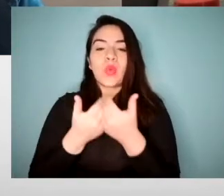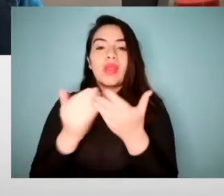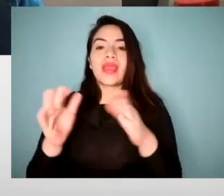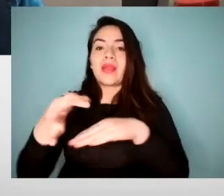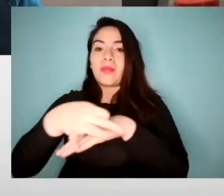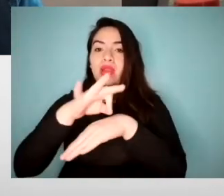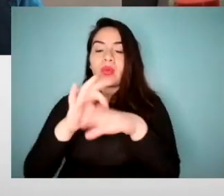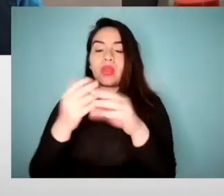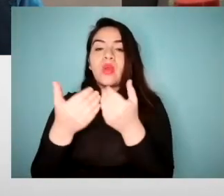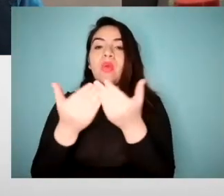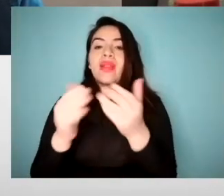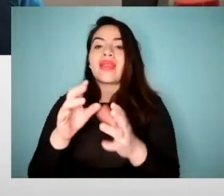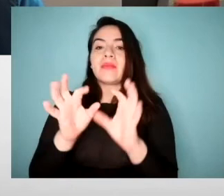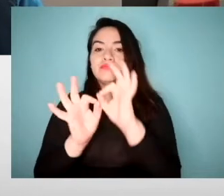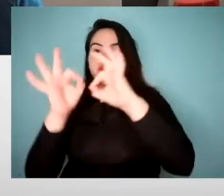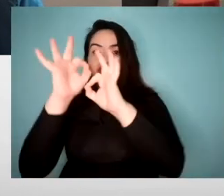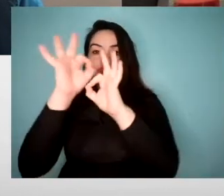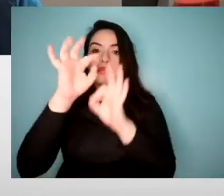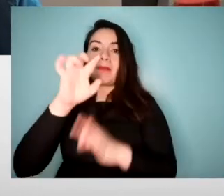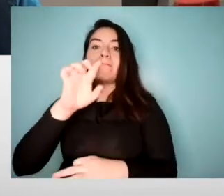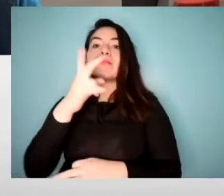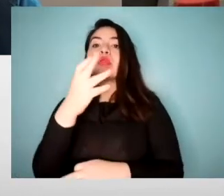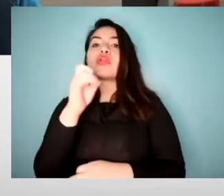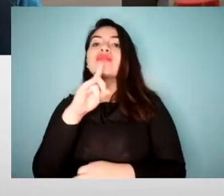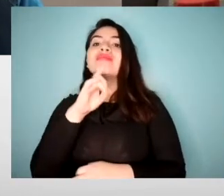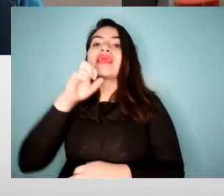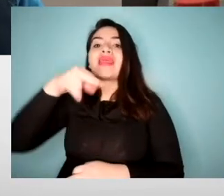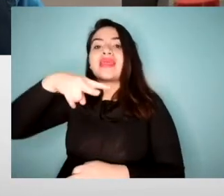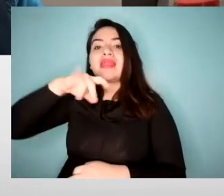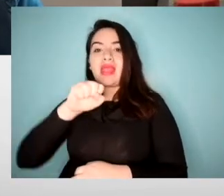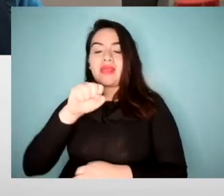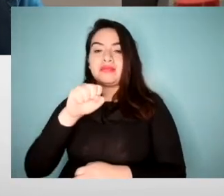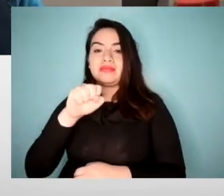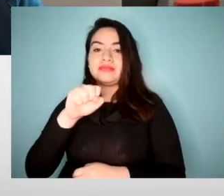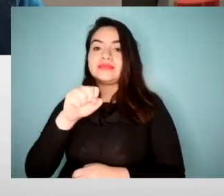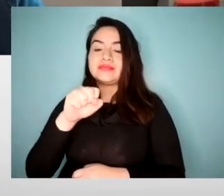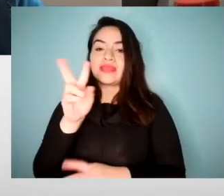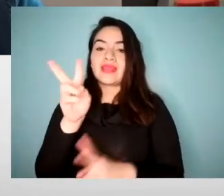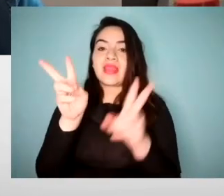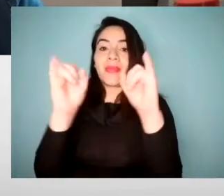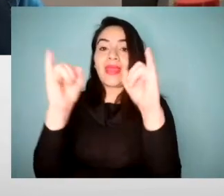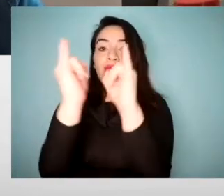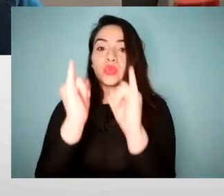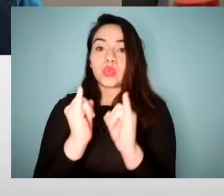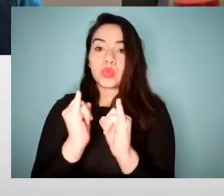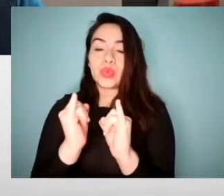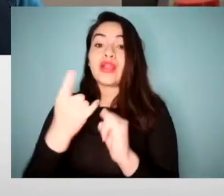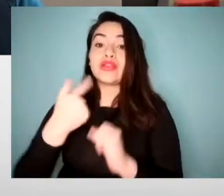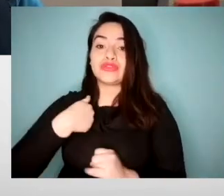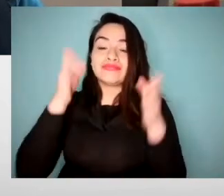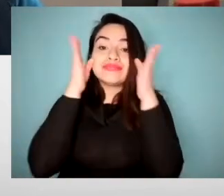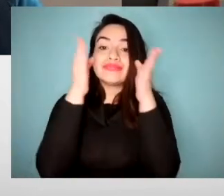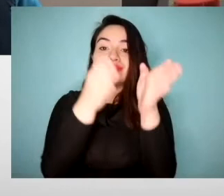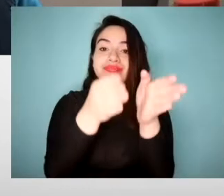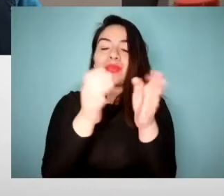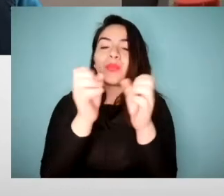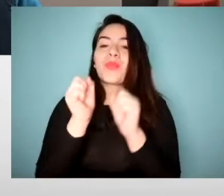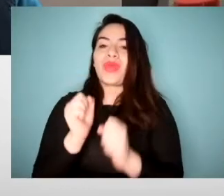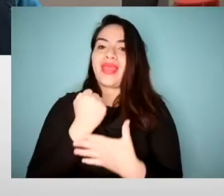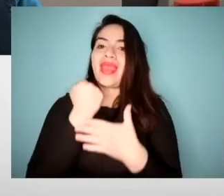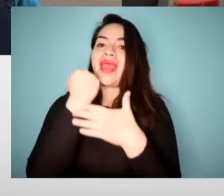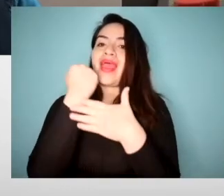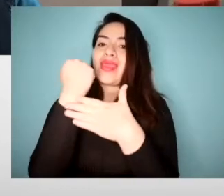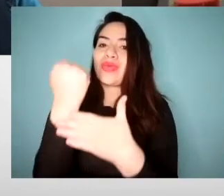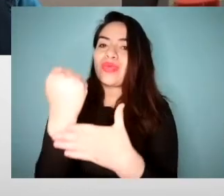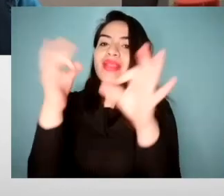proteína. Y en esa área, la bioinformática estructural, que es a la que yo me dedico, puede explicar entonces cómo los